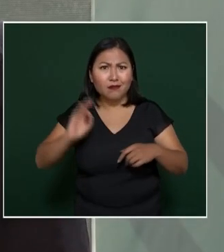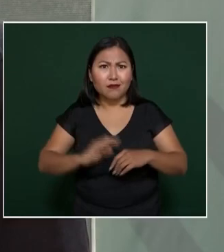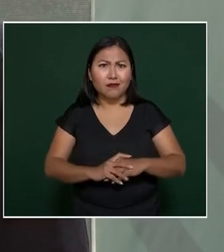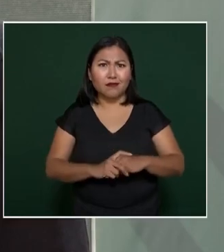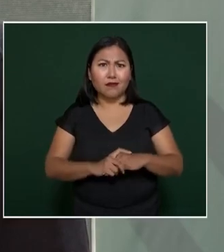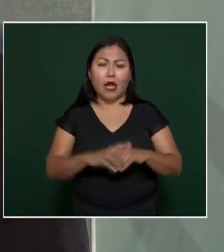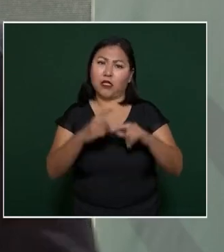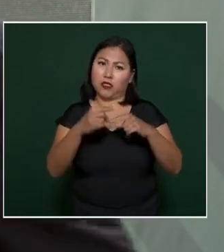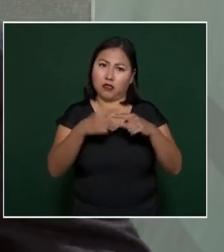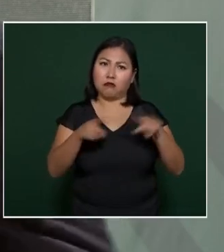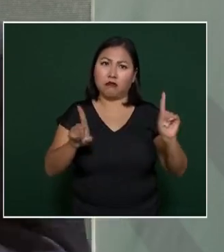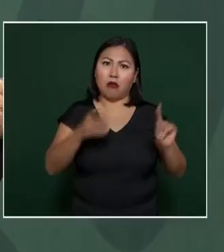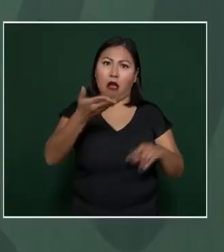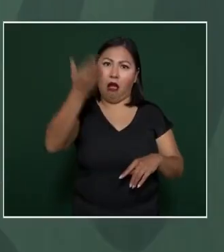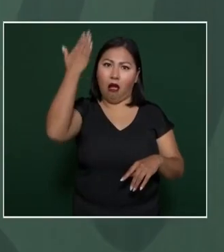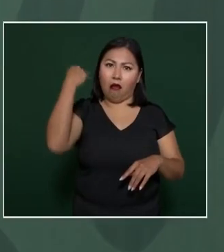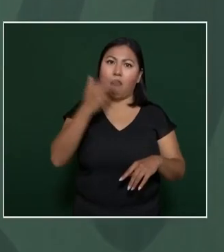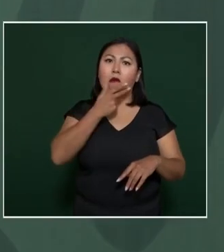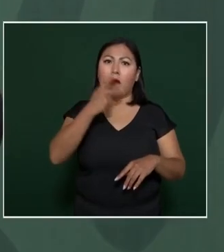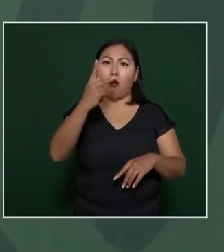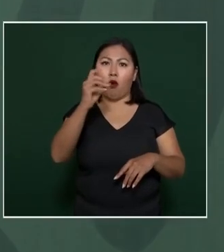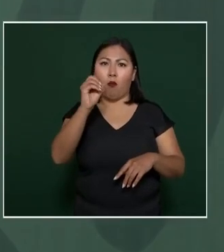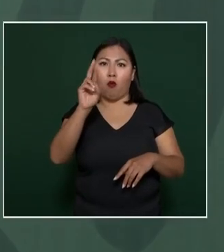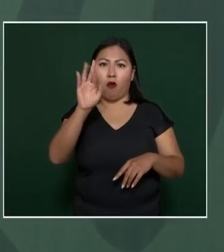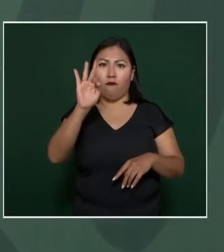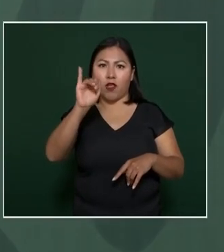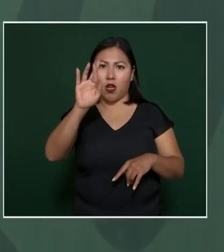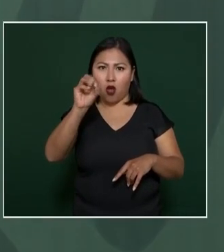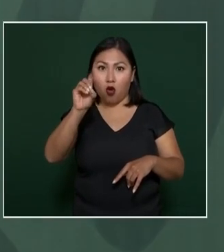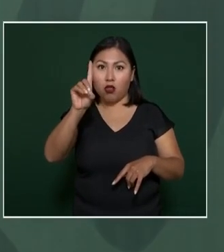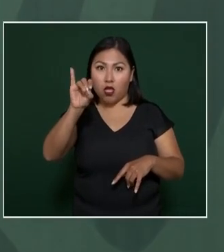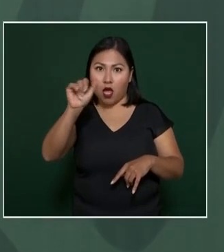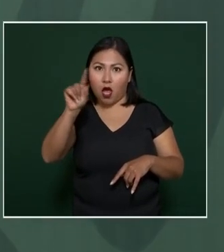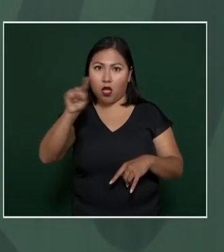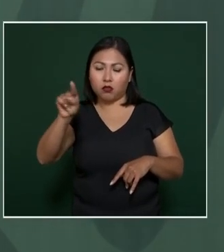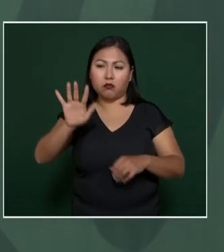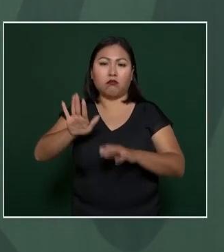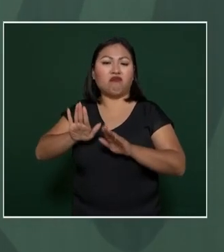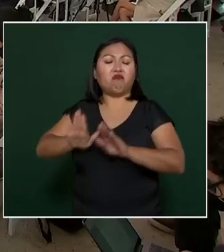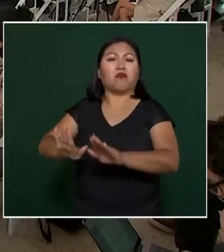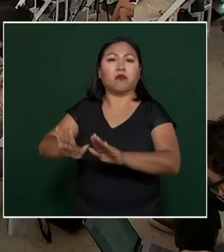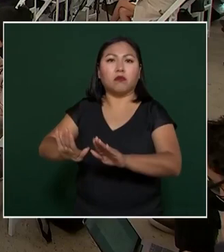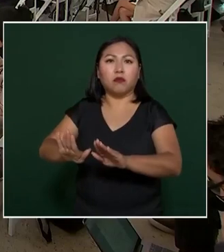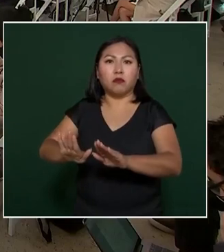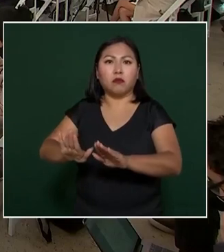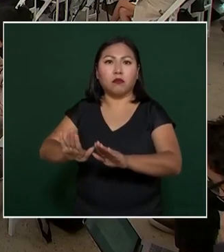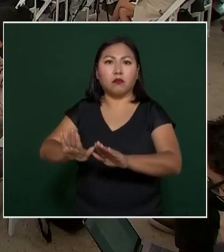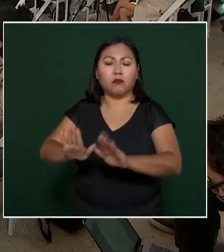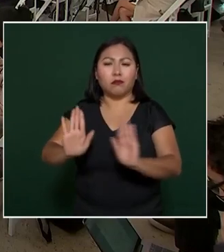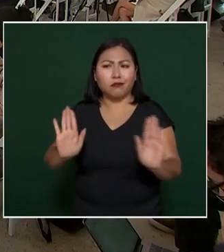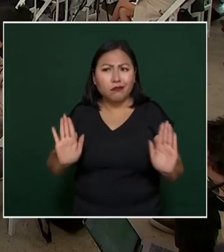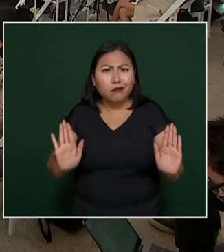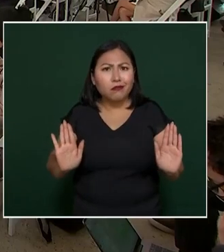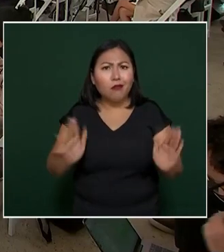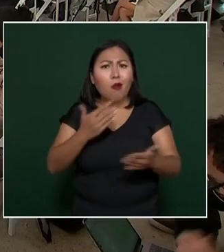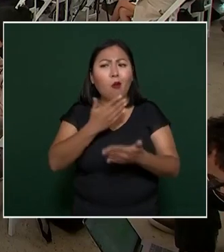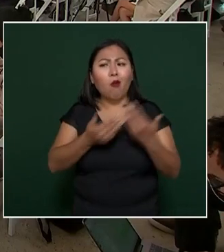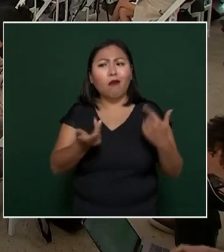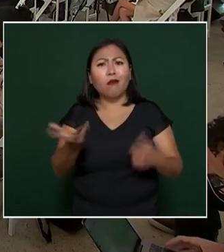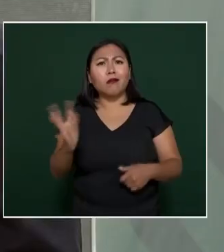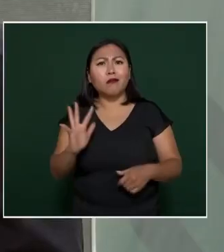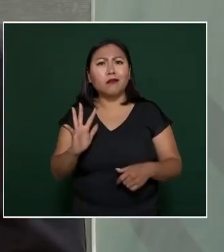democracia entonces s es interesante esto este tratarlo